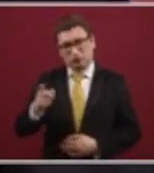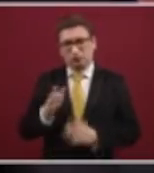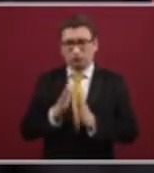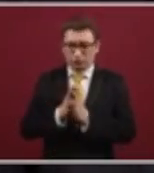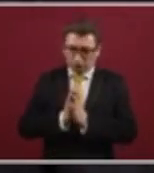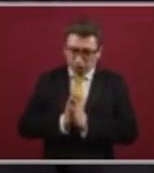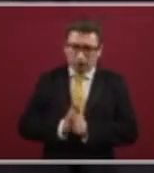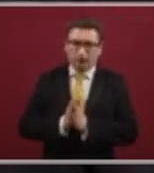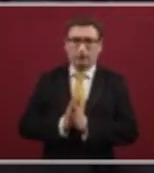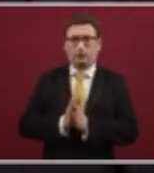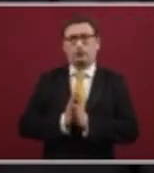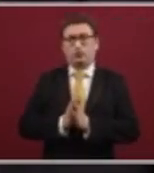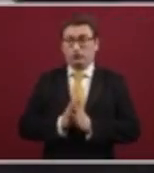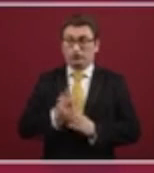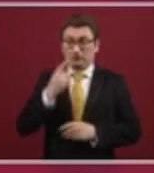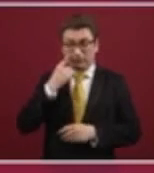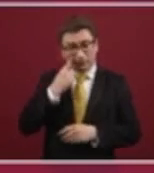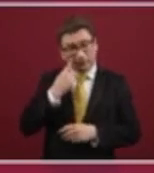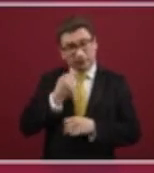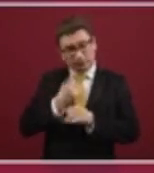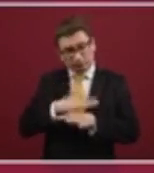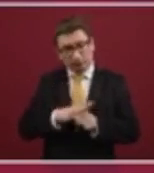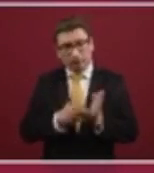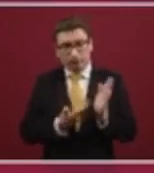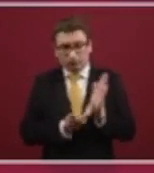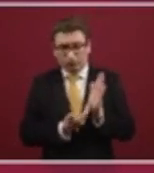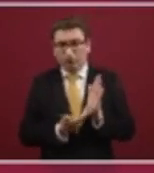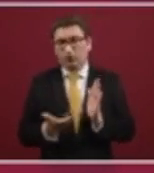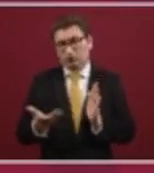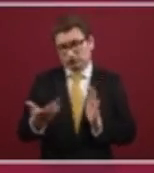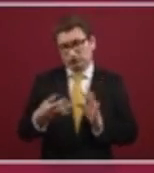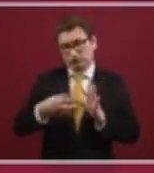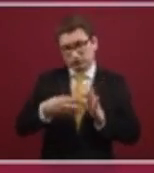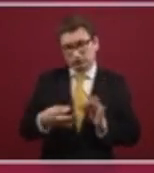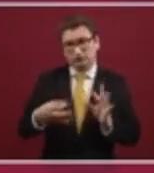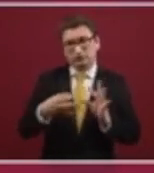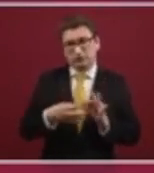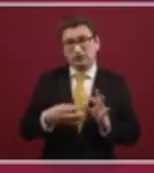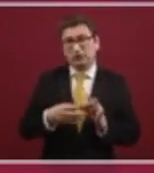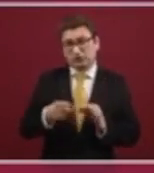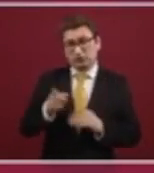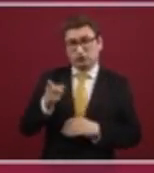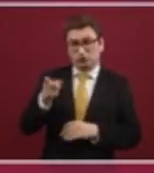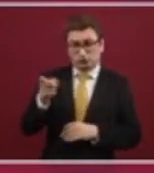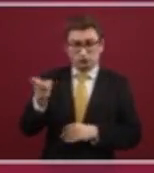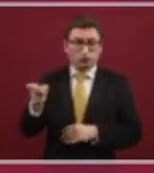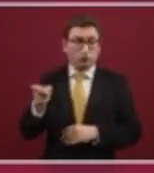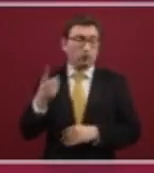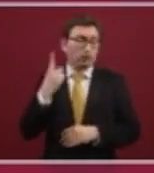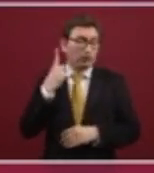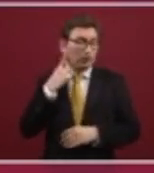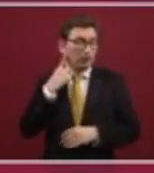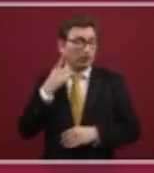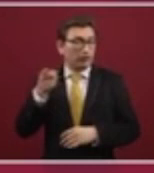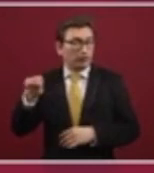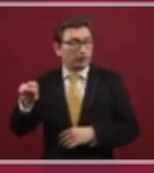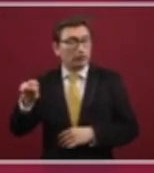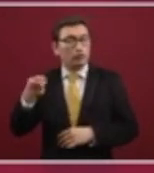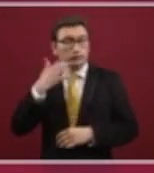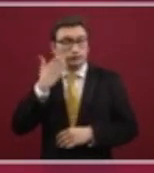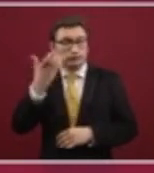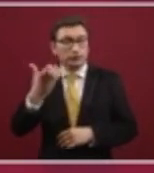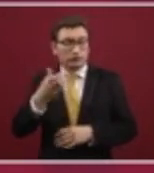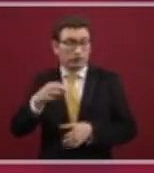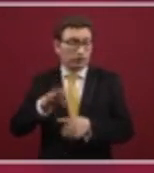consideres, tengo el informe de que estás pensando votar en